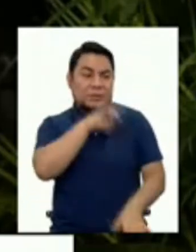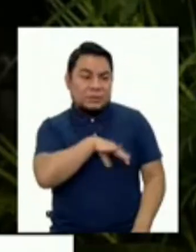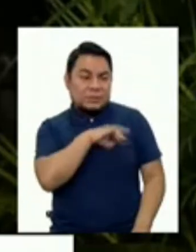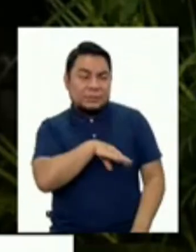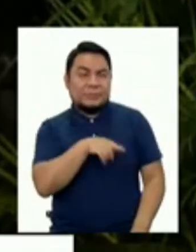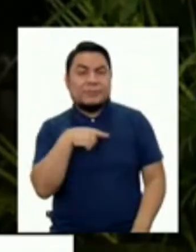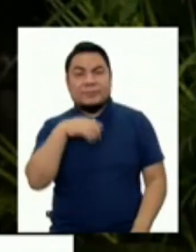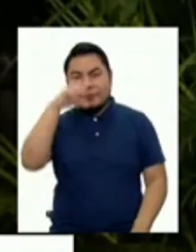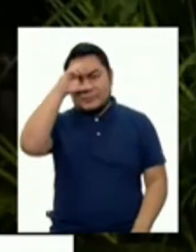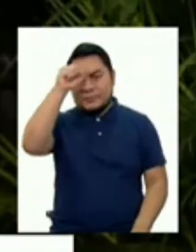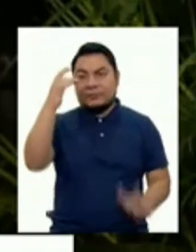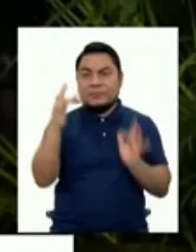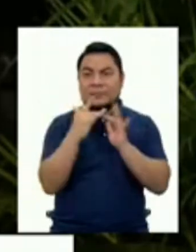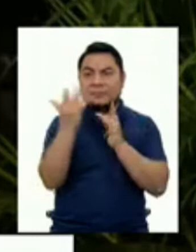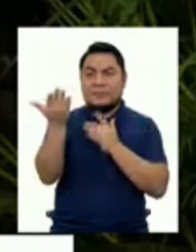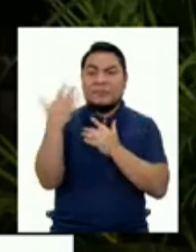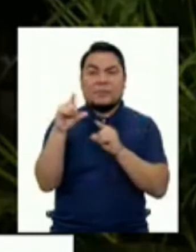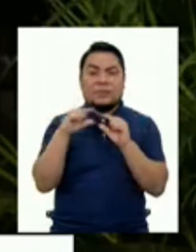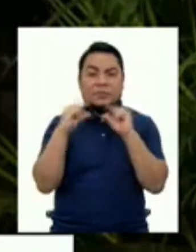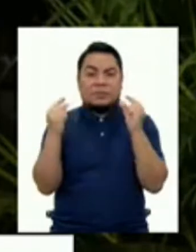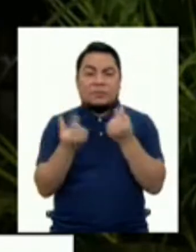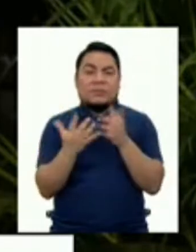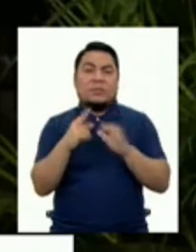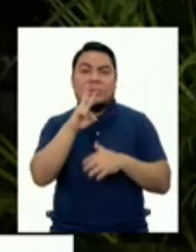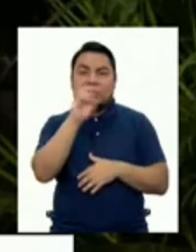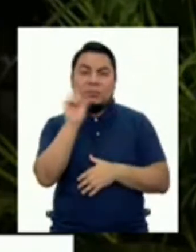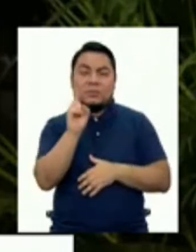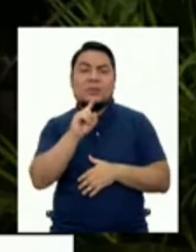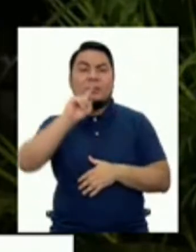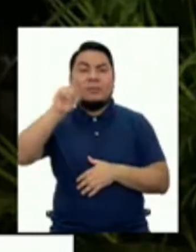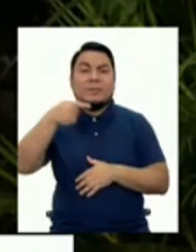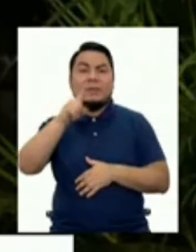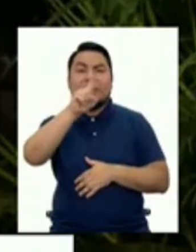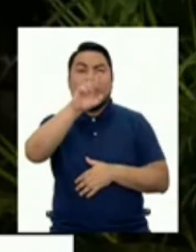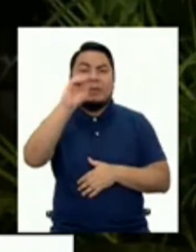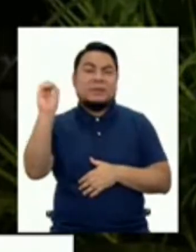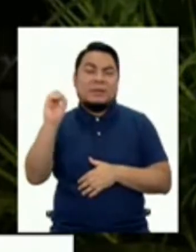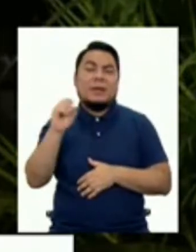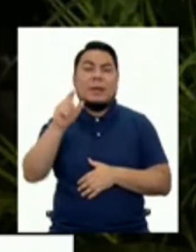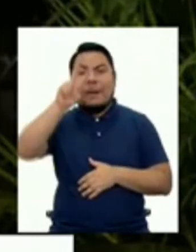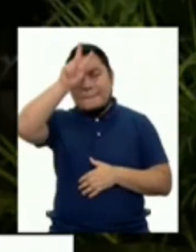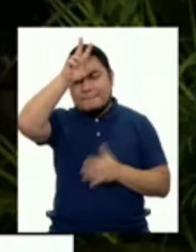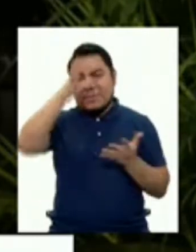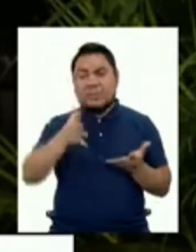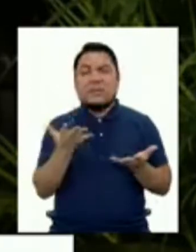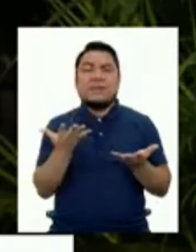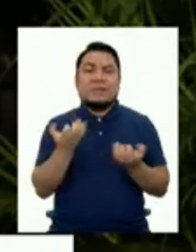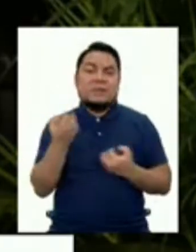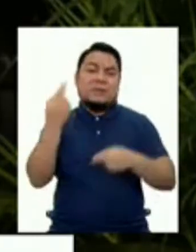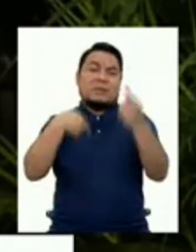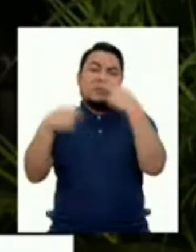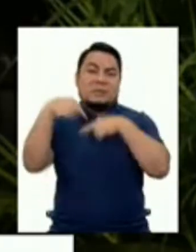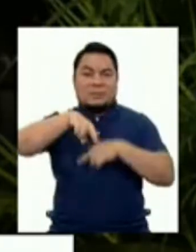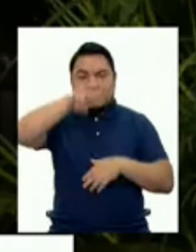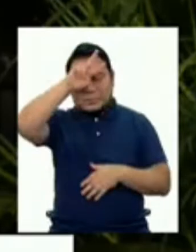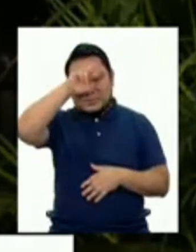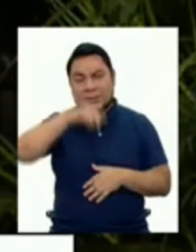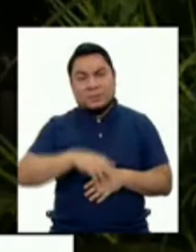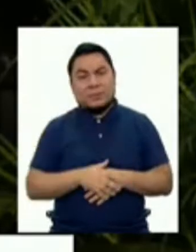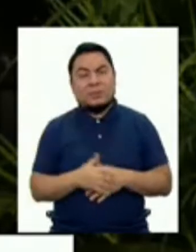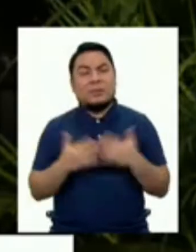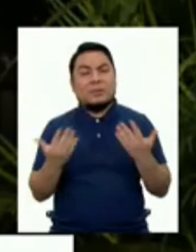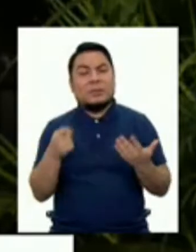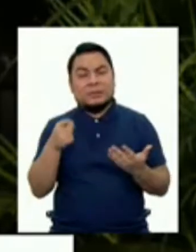de Cancillería se han identificado que son un grupo de, no de 200, sino de 1.100 peruanos que desean retornar al país. Ahora, esto tiene